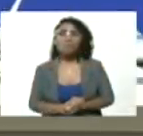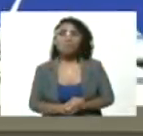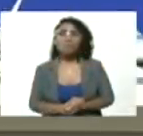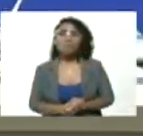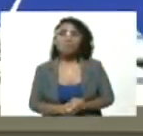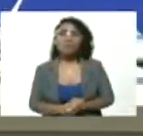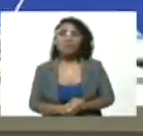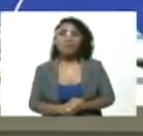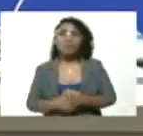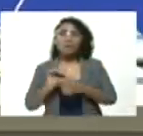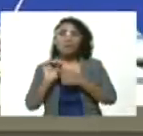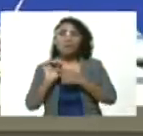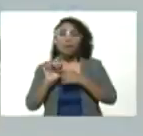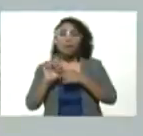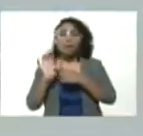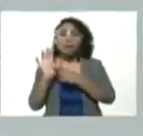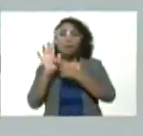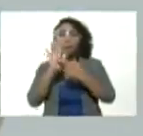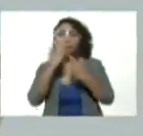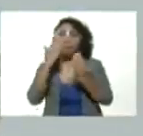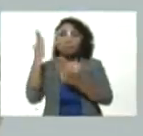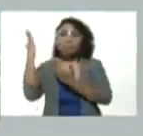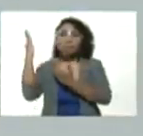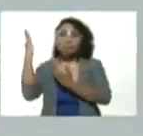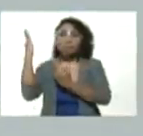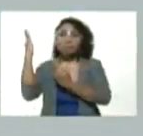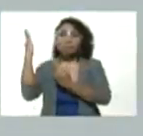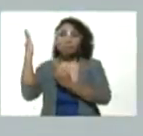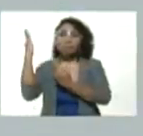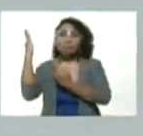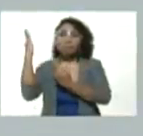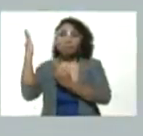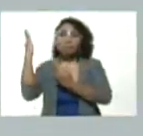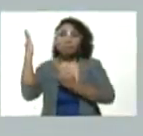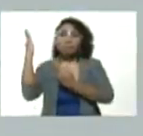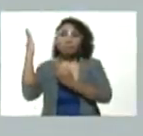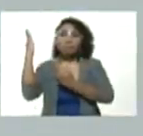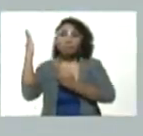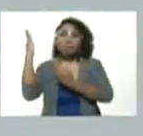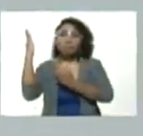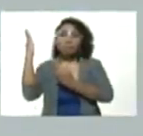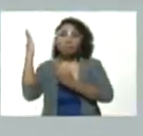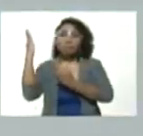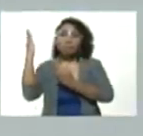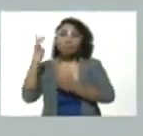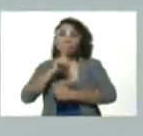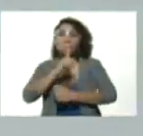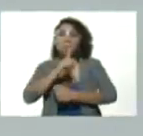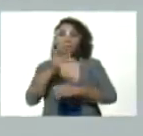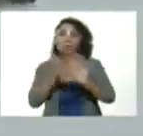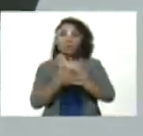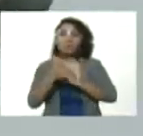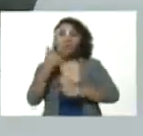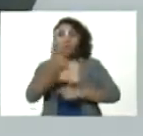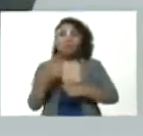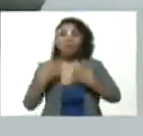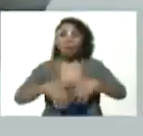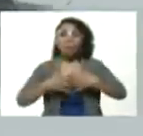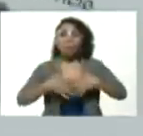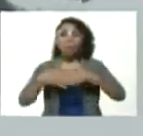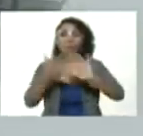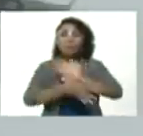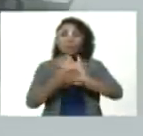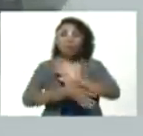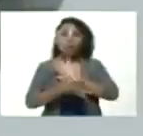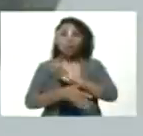imagen de bomba sumergible fuera de servicio, y entonces le dicen a la empresa,